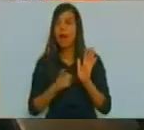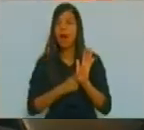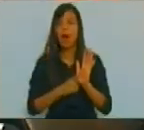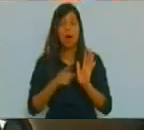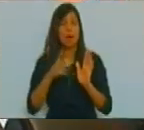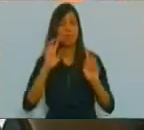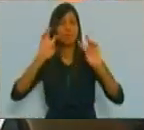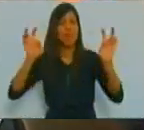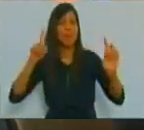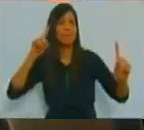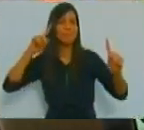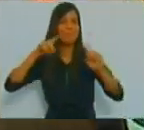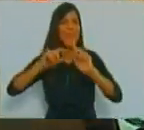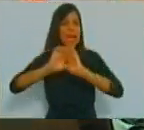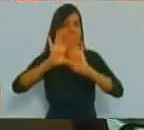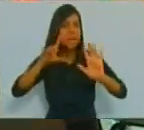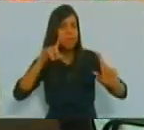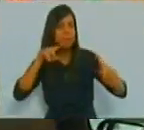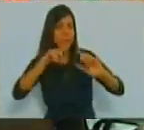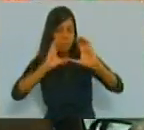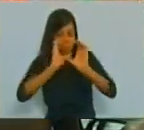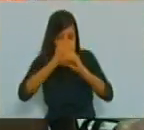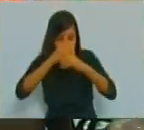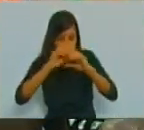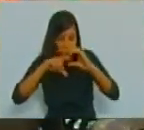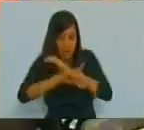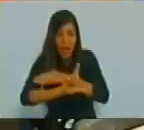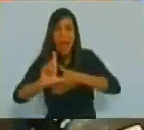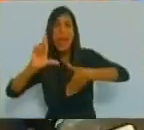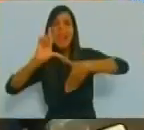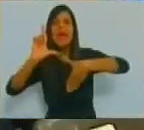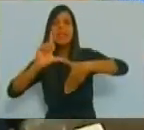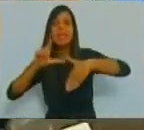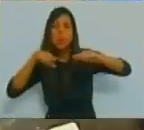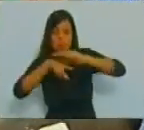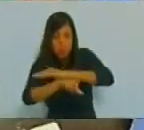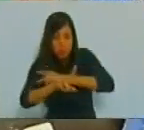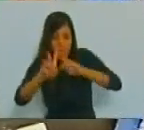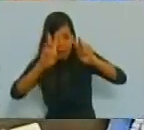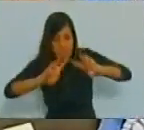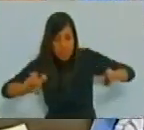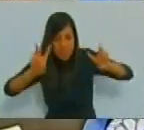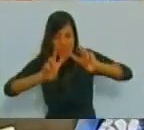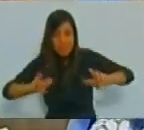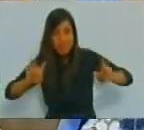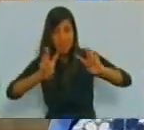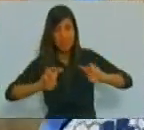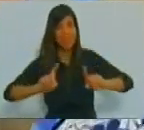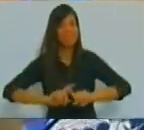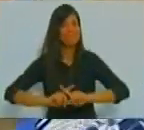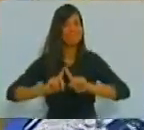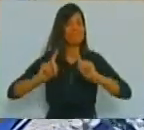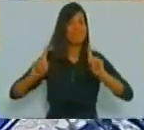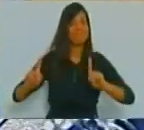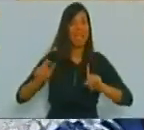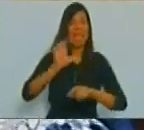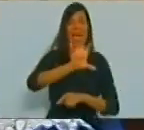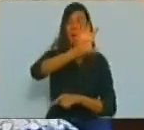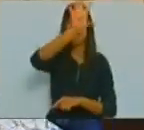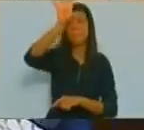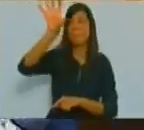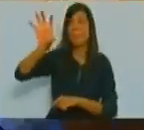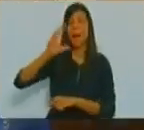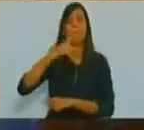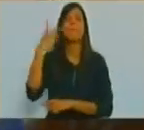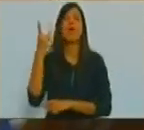específicamente en latinoamérica te das cuenta incluso que de acuerdo al modelo político